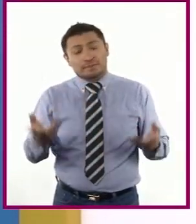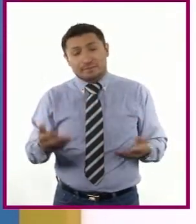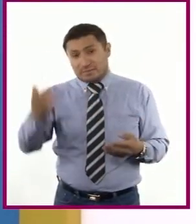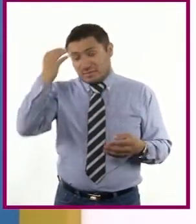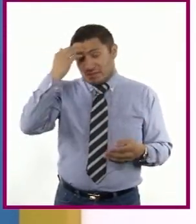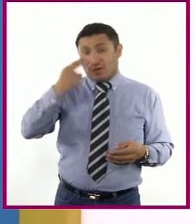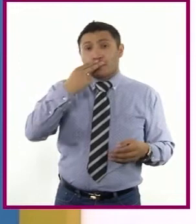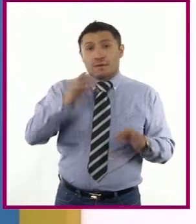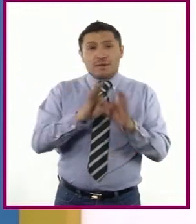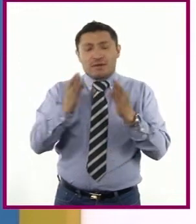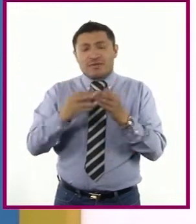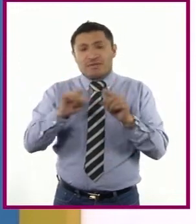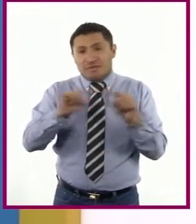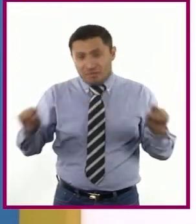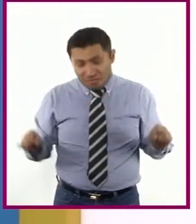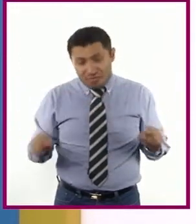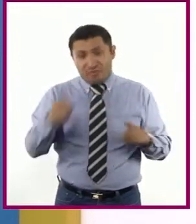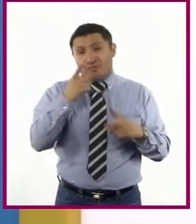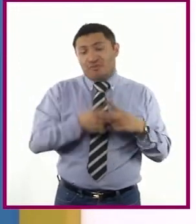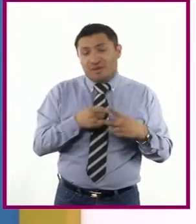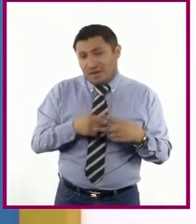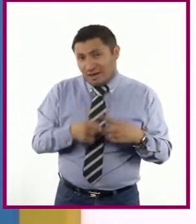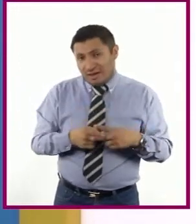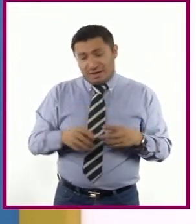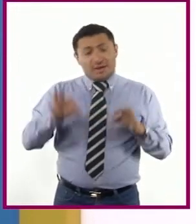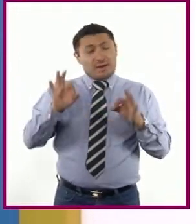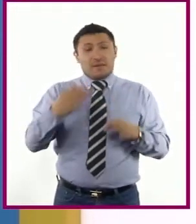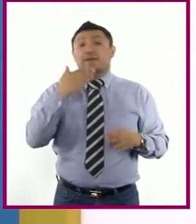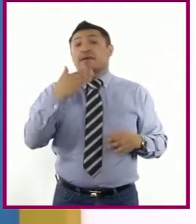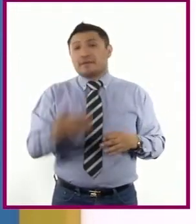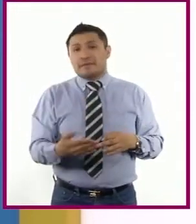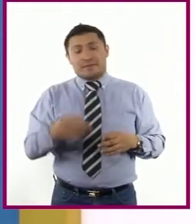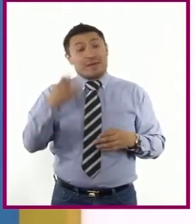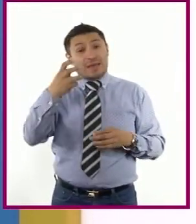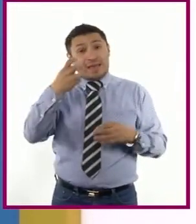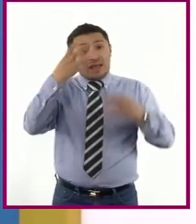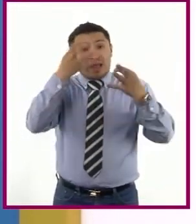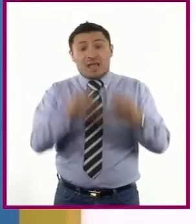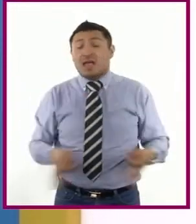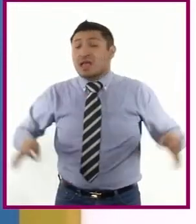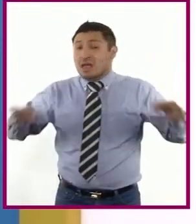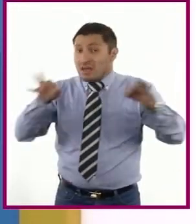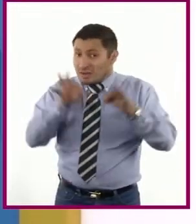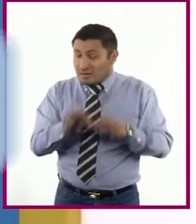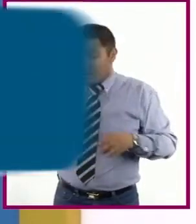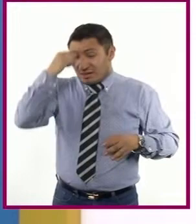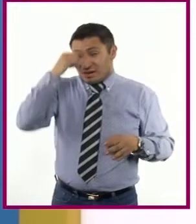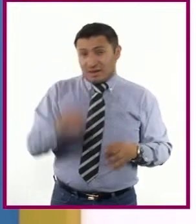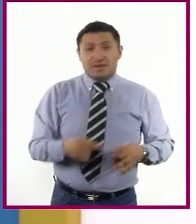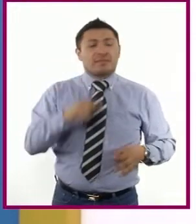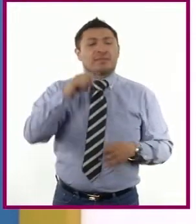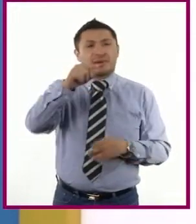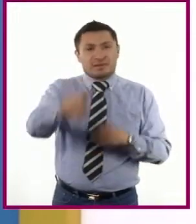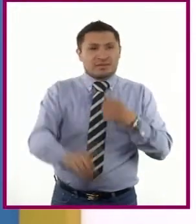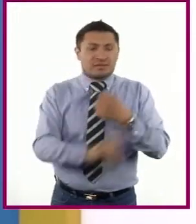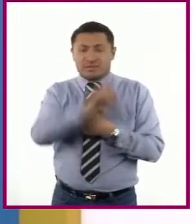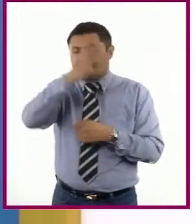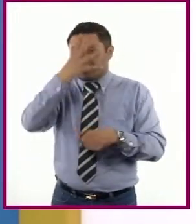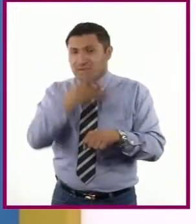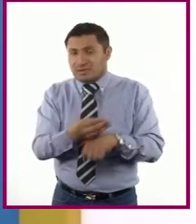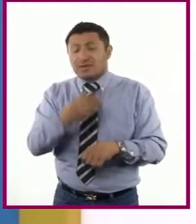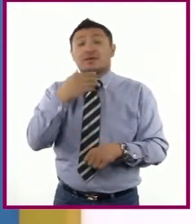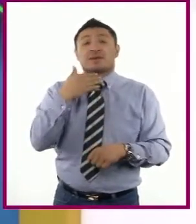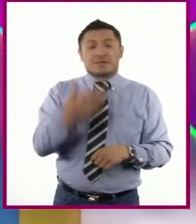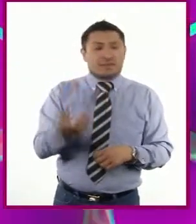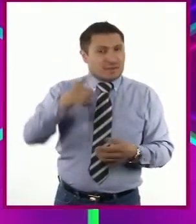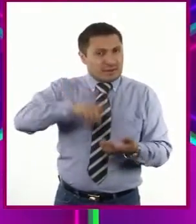las fórmulas y procedimientos matemáticos adecuadamente es una manera eficiente para el planteamiento y resolución de problemas en